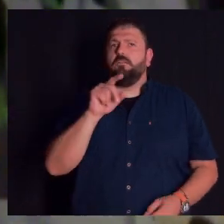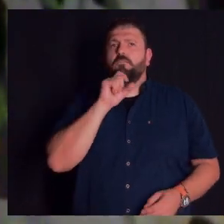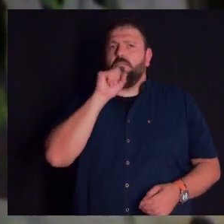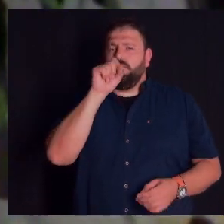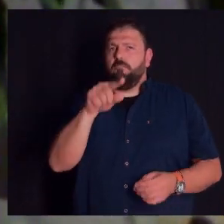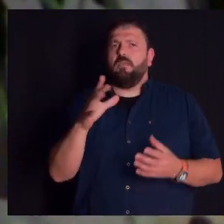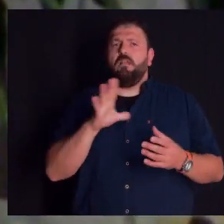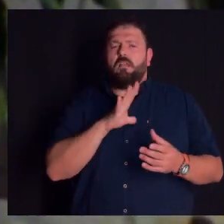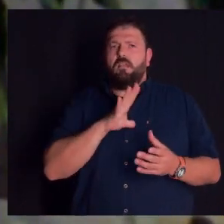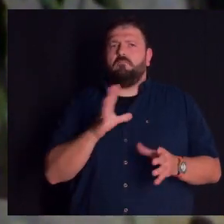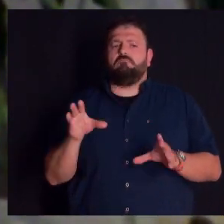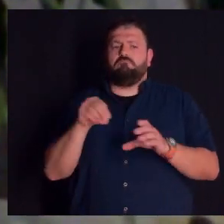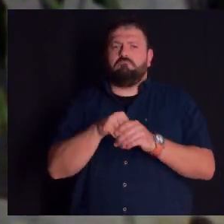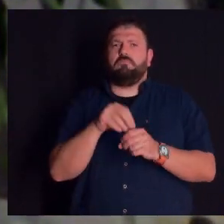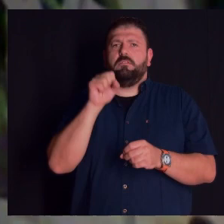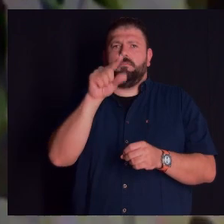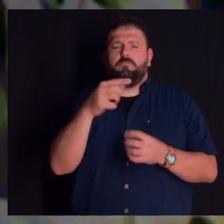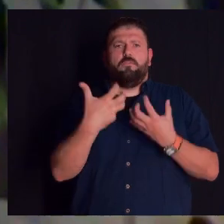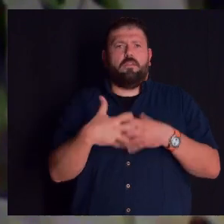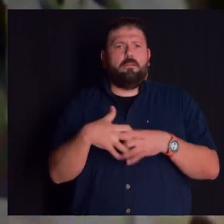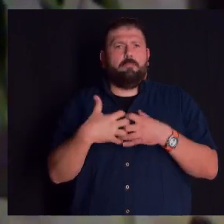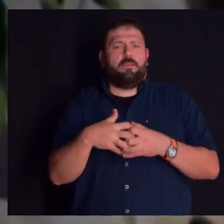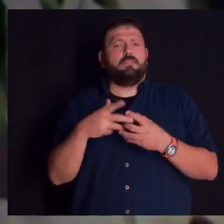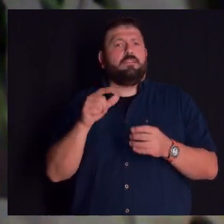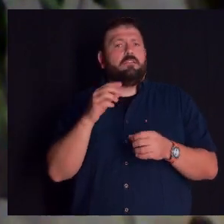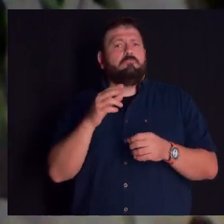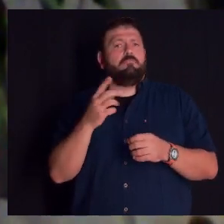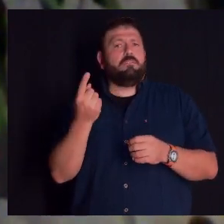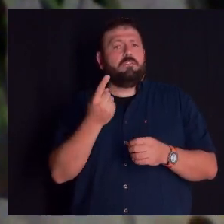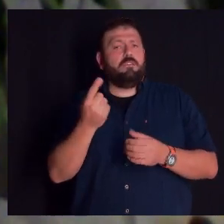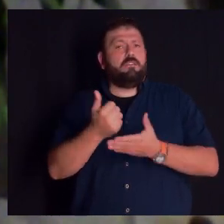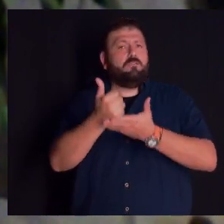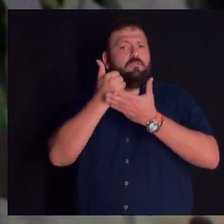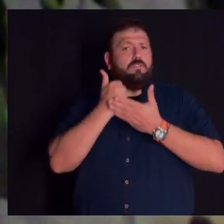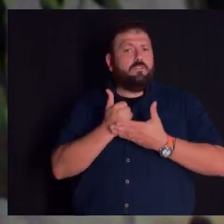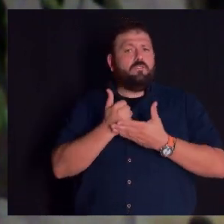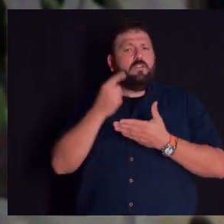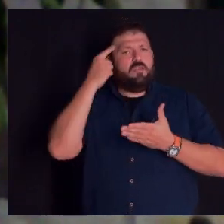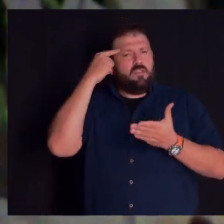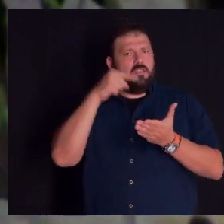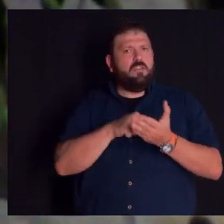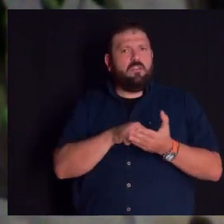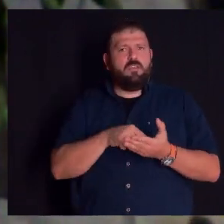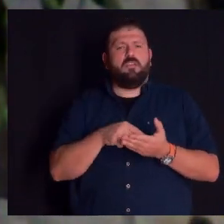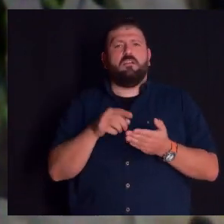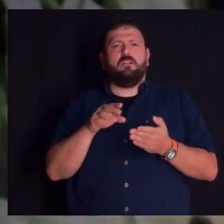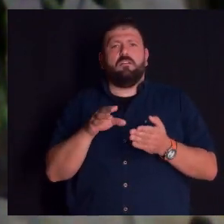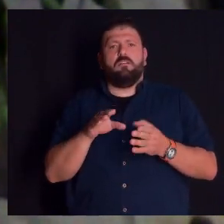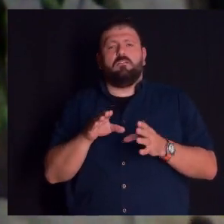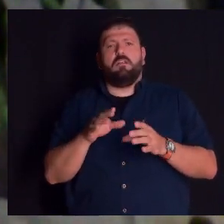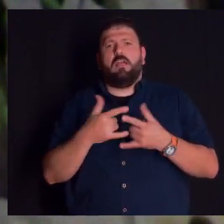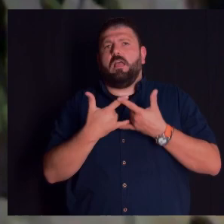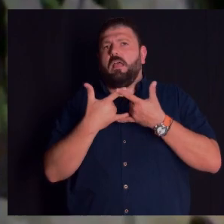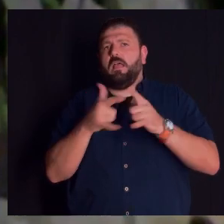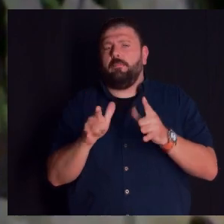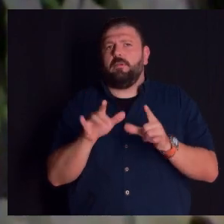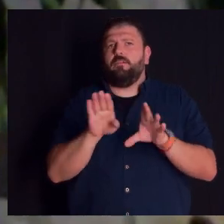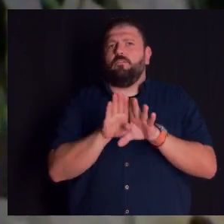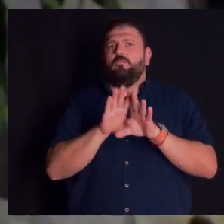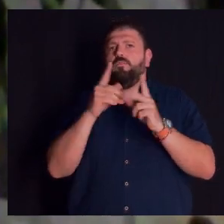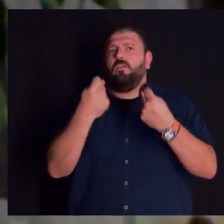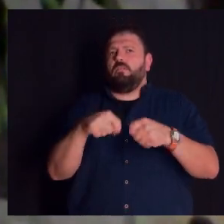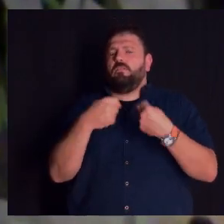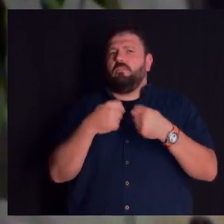gran aportación this de was parte de also a la big empresa contribution que from nos the company ayudó a crear that helped us to abrir create, una to tienda